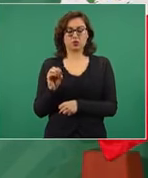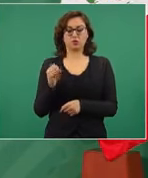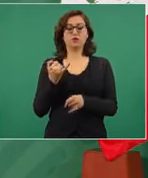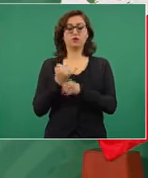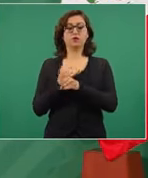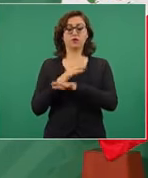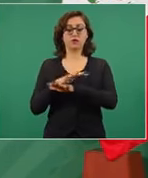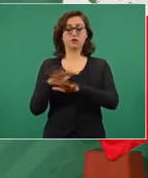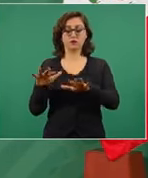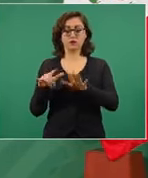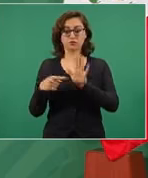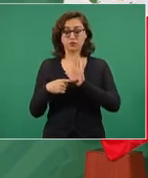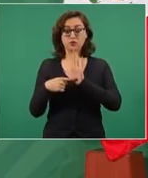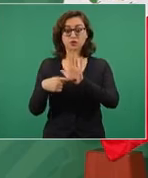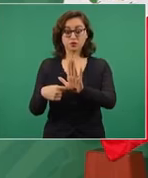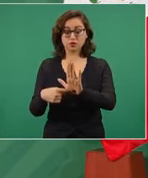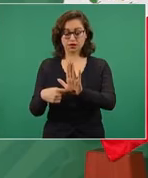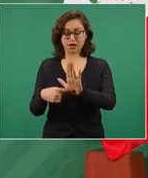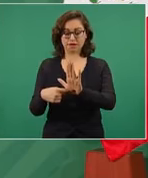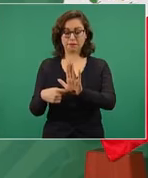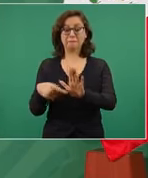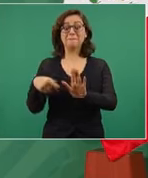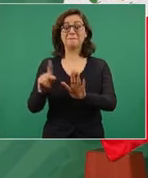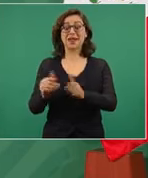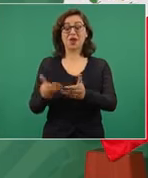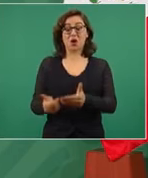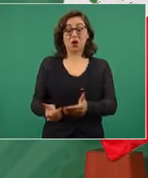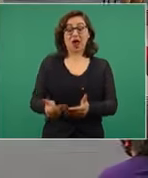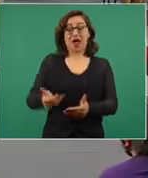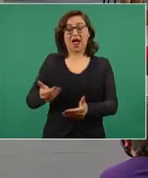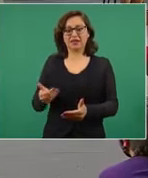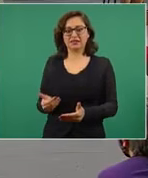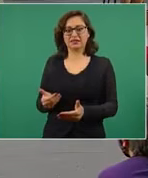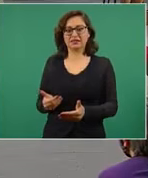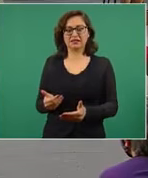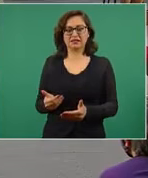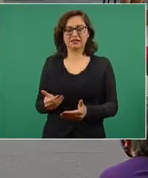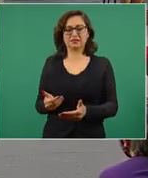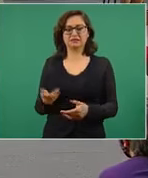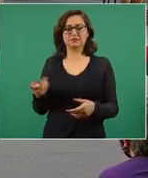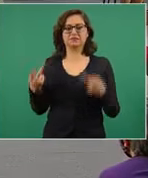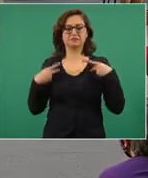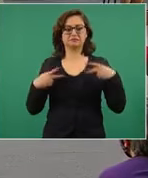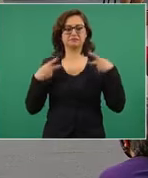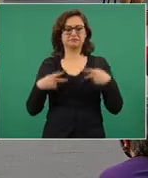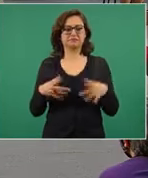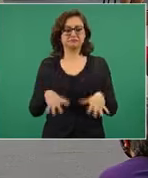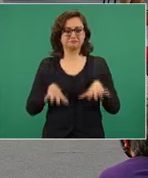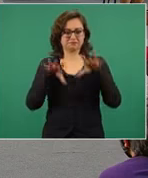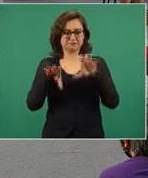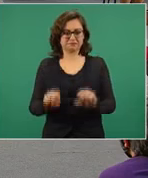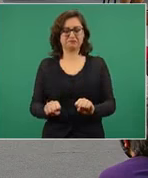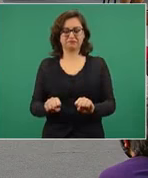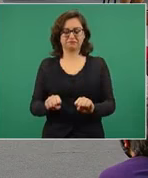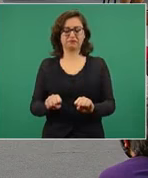que viéramos esta imagen, ¿sí?, vimos la imagen de los detenidos. A ver, pon la